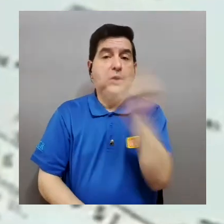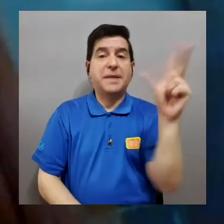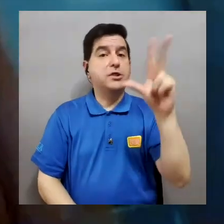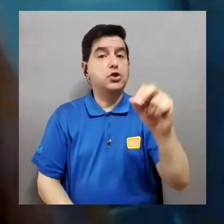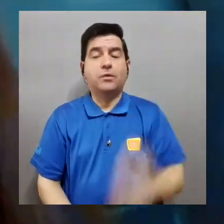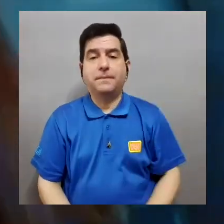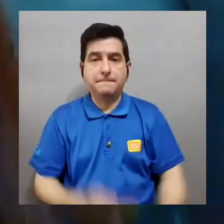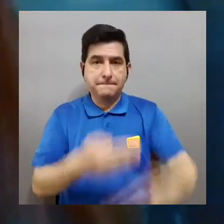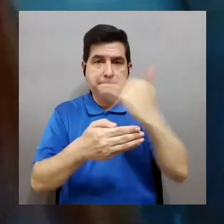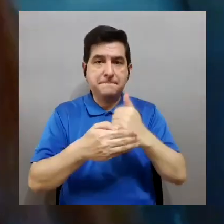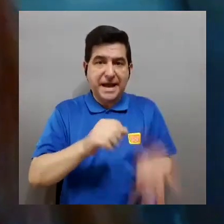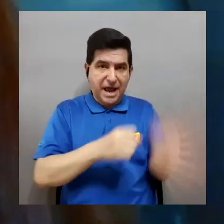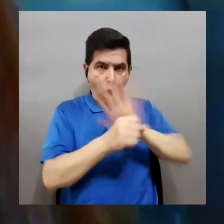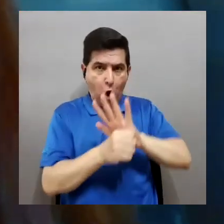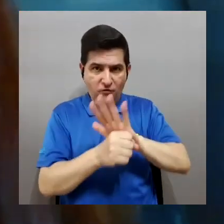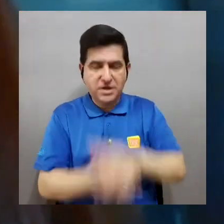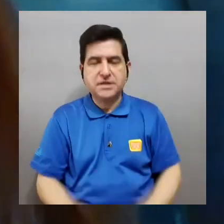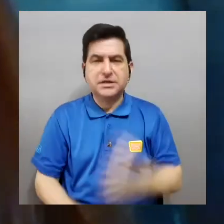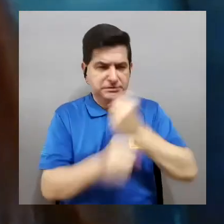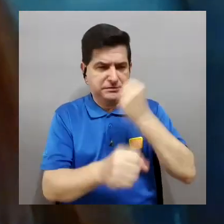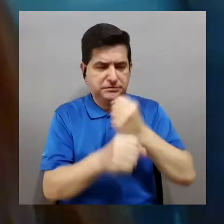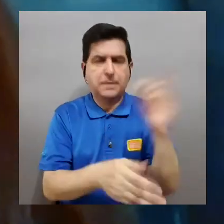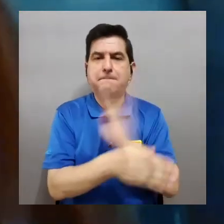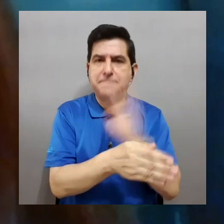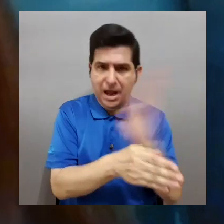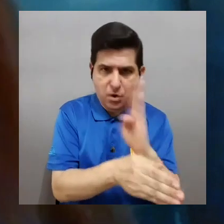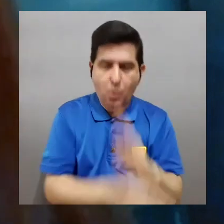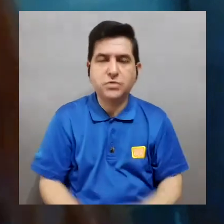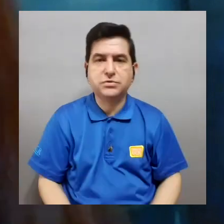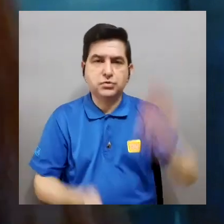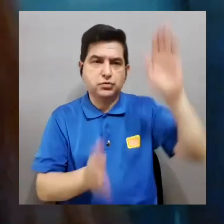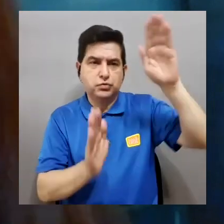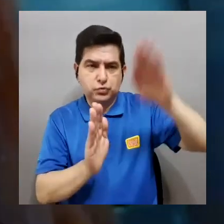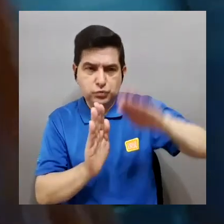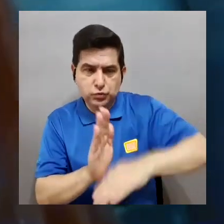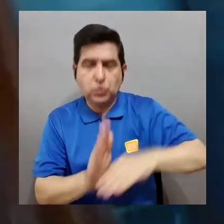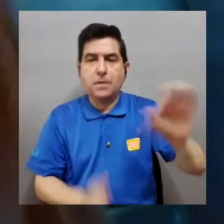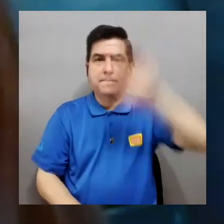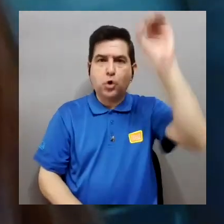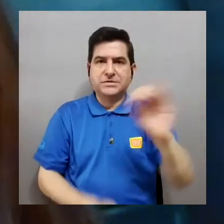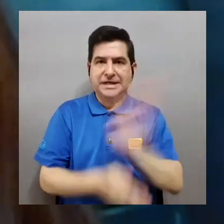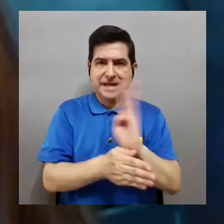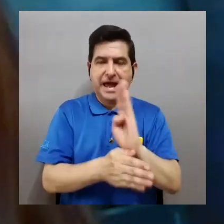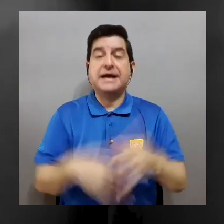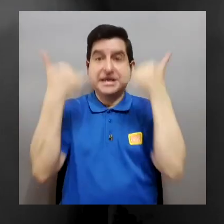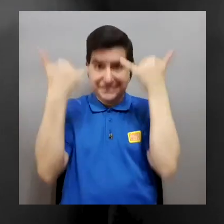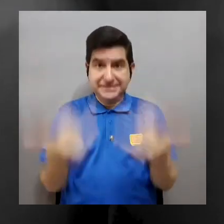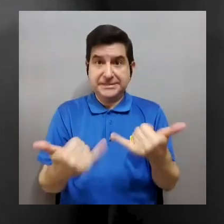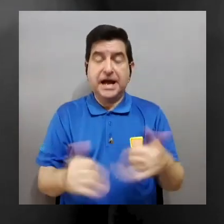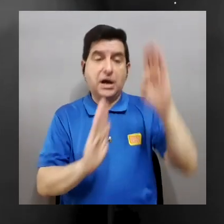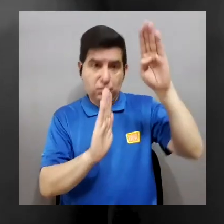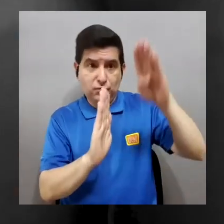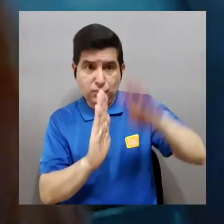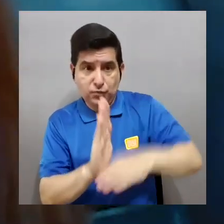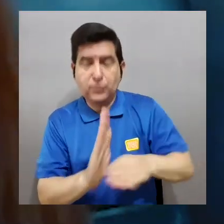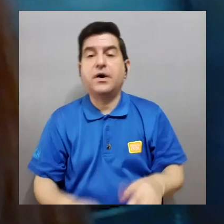no. Pre-COVID, ¿verdad? Hicimos todo un esfuerzo con los bancos para que bajaran las tasas. Entonces creo que ahí ya hemos logrado bajar bastante